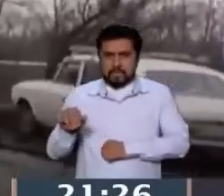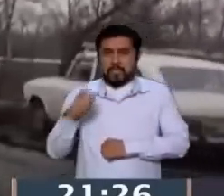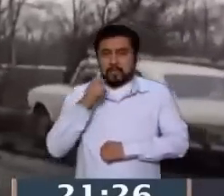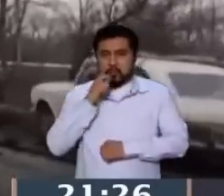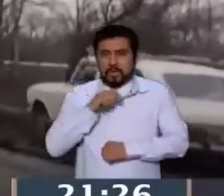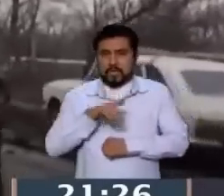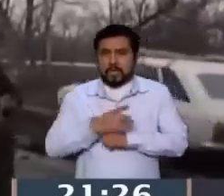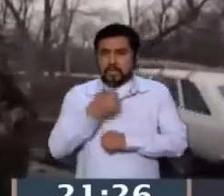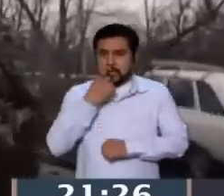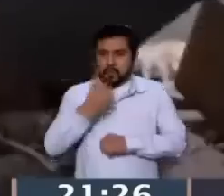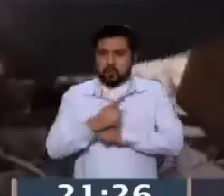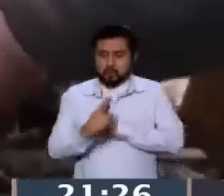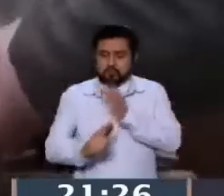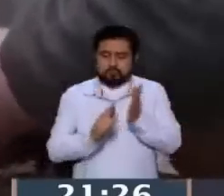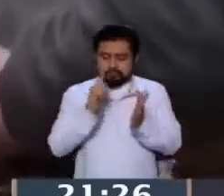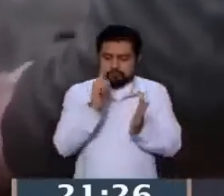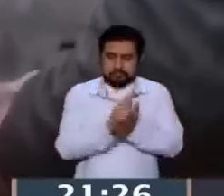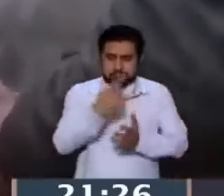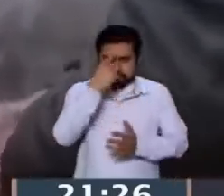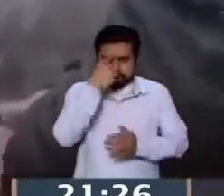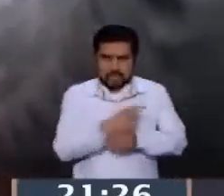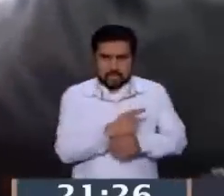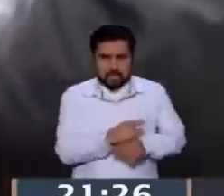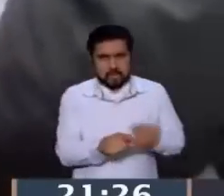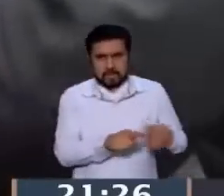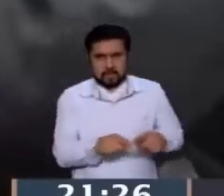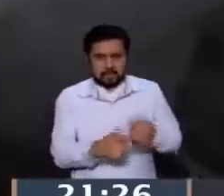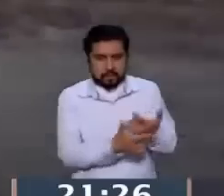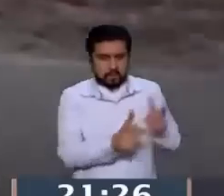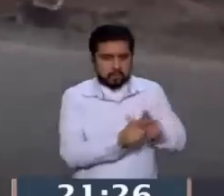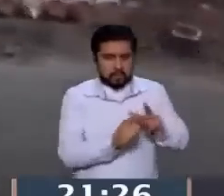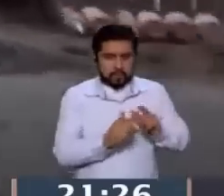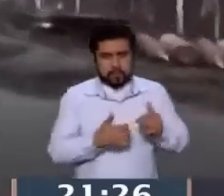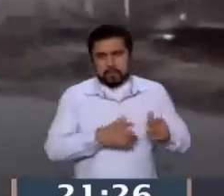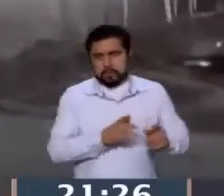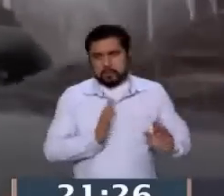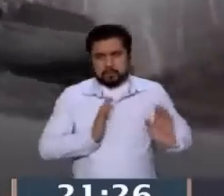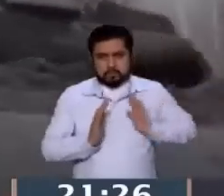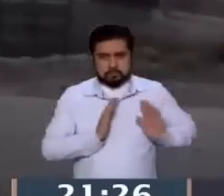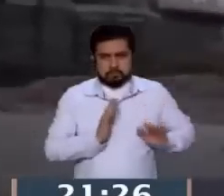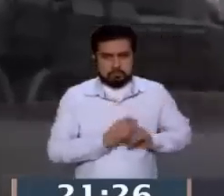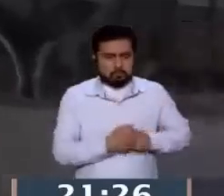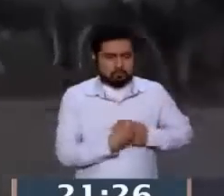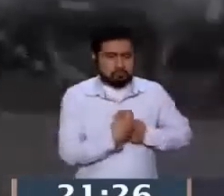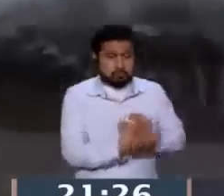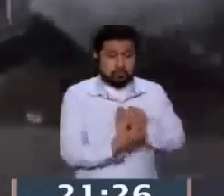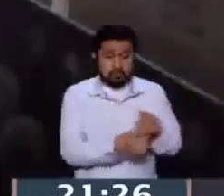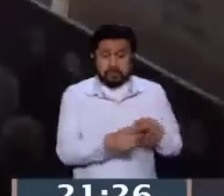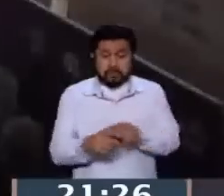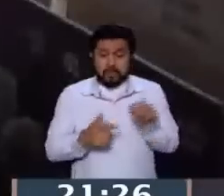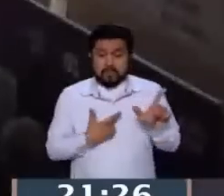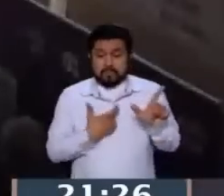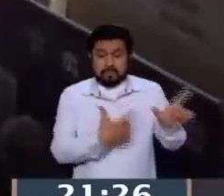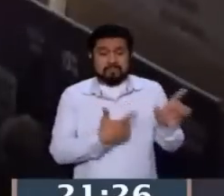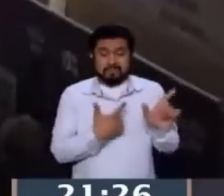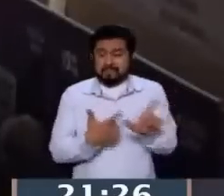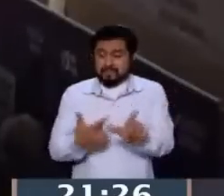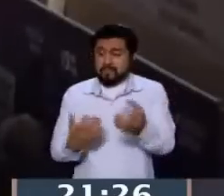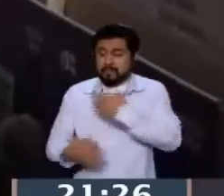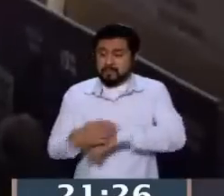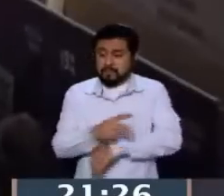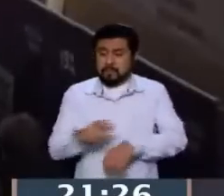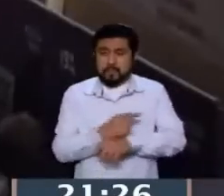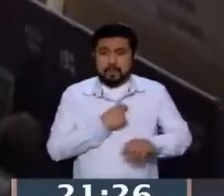la ley Marcial movilizó tropas y repartió cientos de miles de armas a la población civil en los primeros días